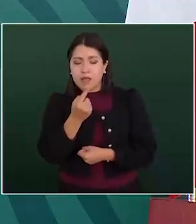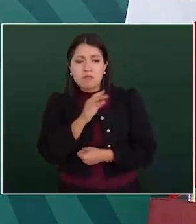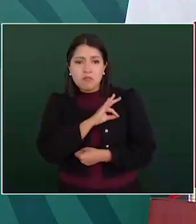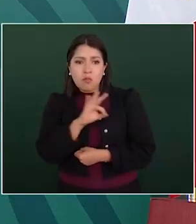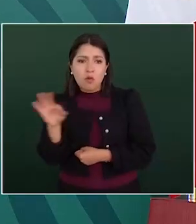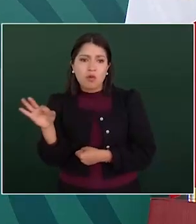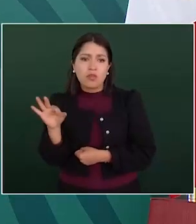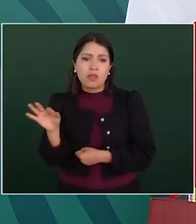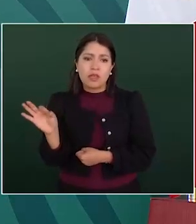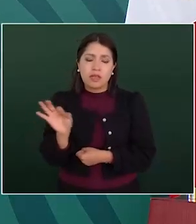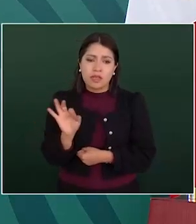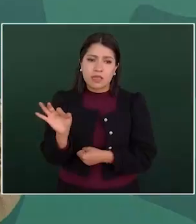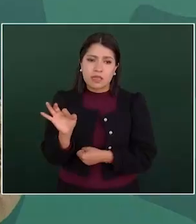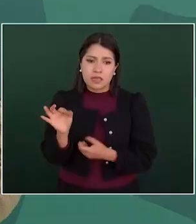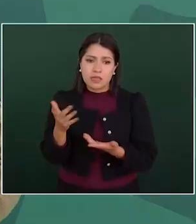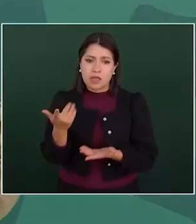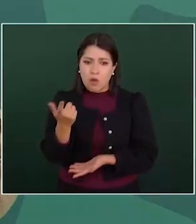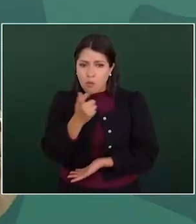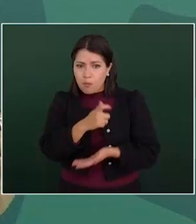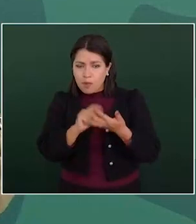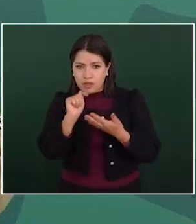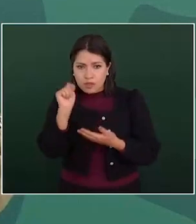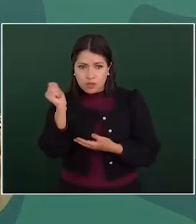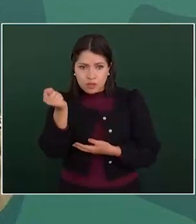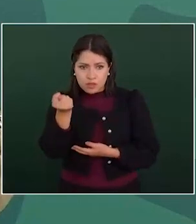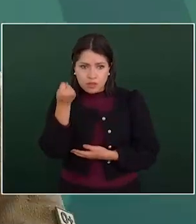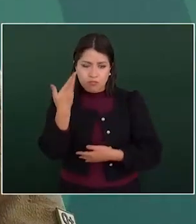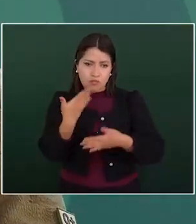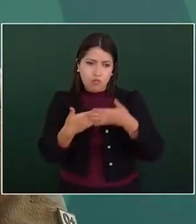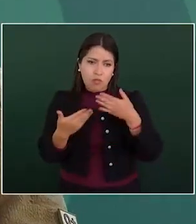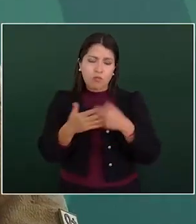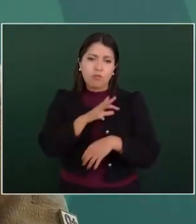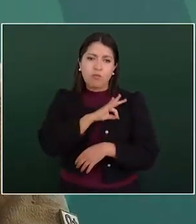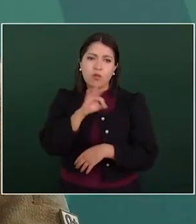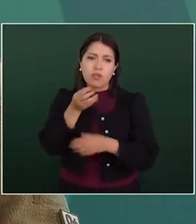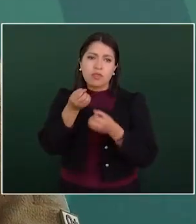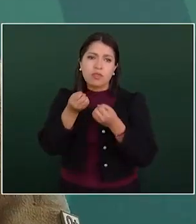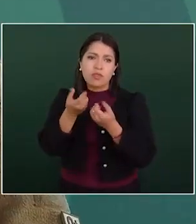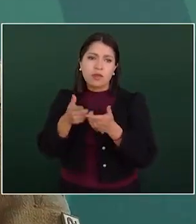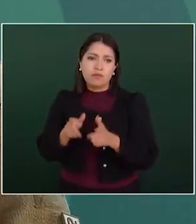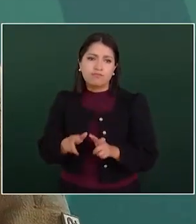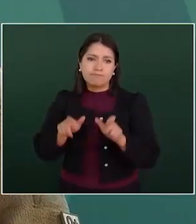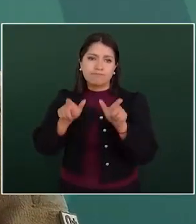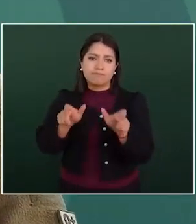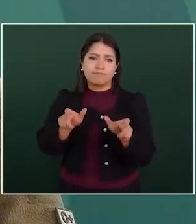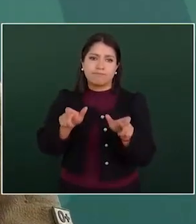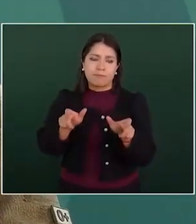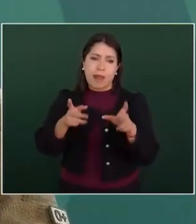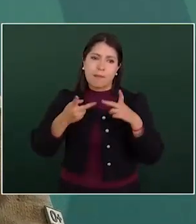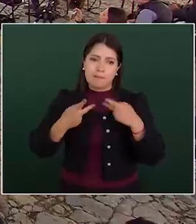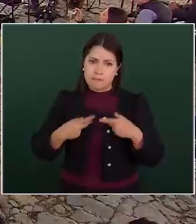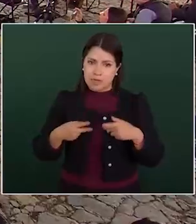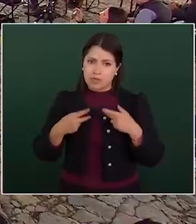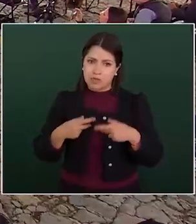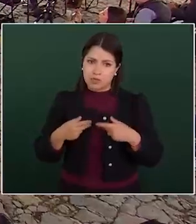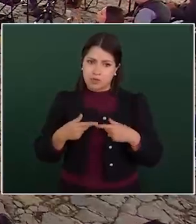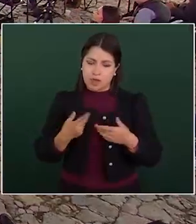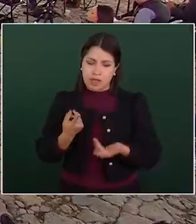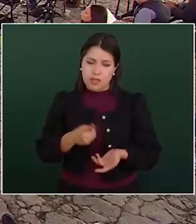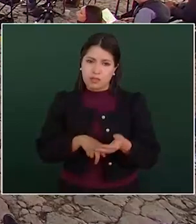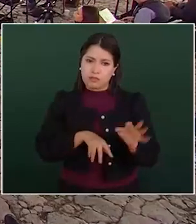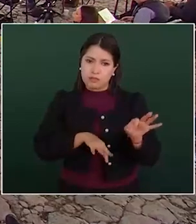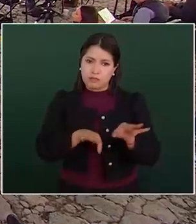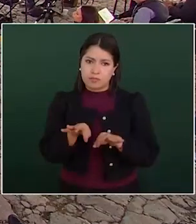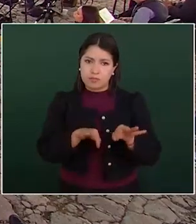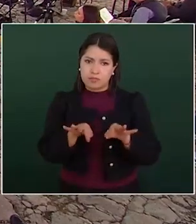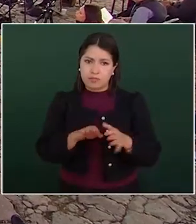contar con estas herramientas tecnológicas que permitan al final dar la seguridad que requiere nuestro personal.